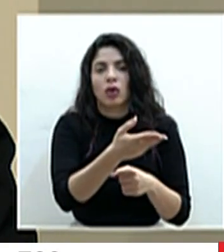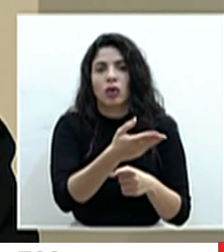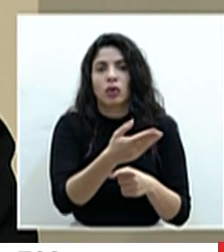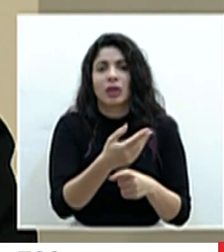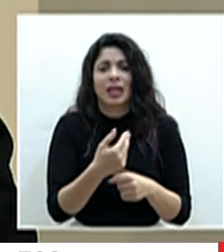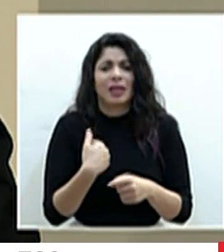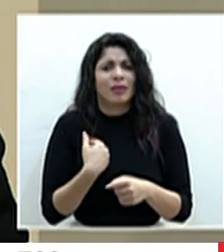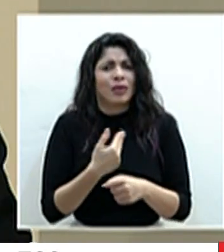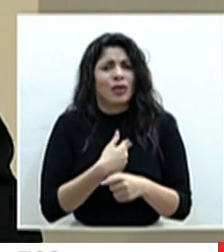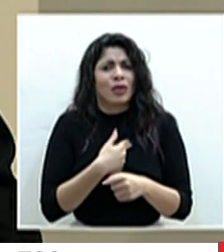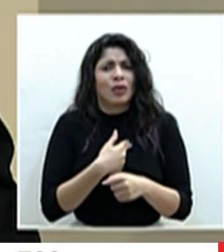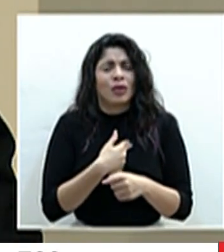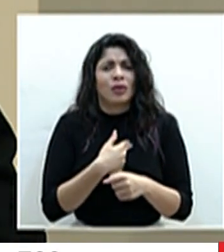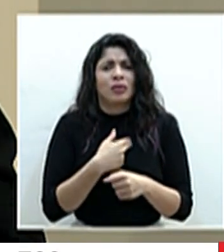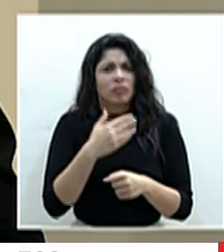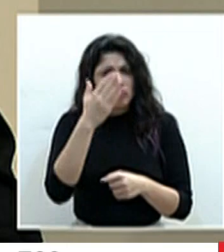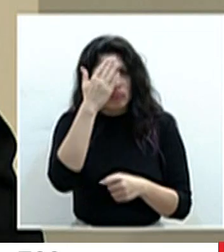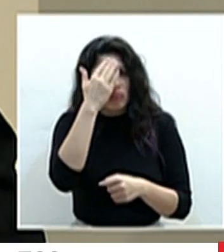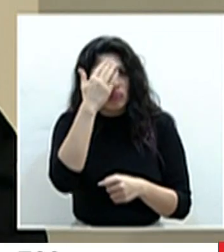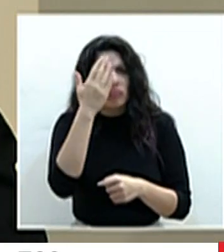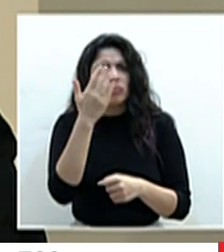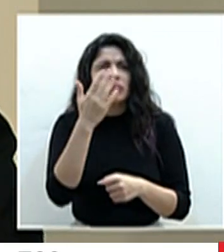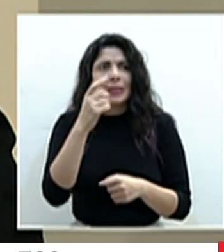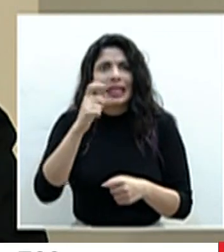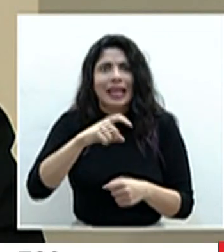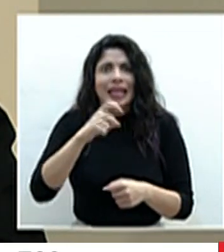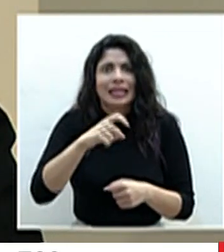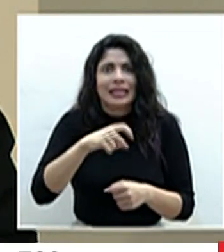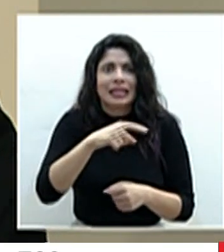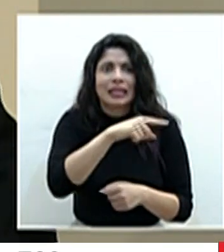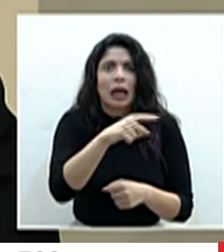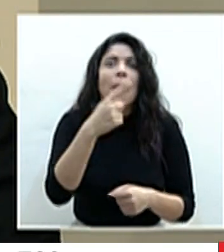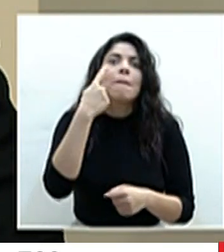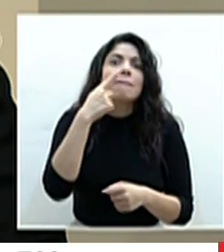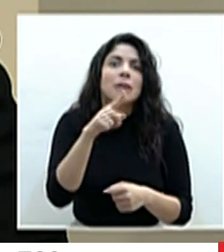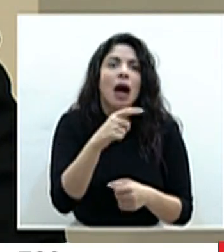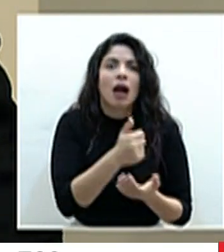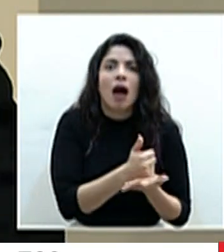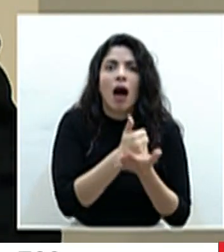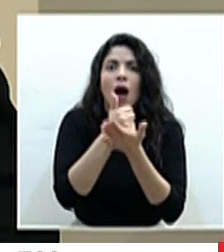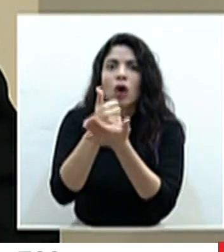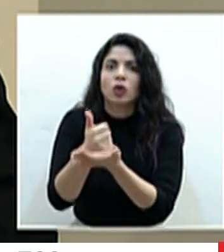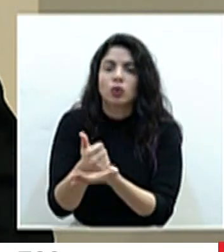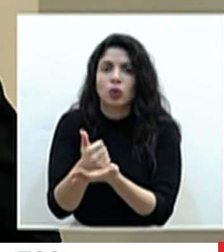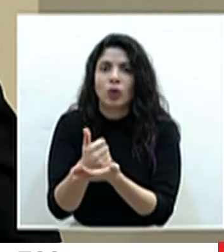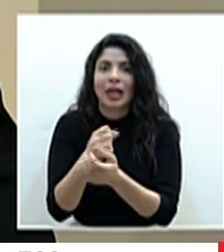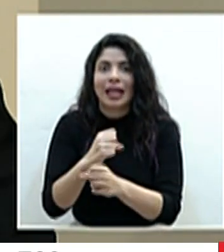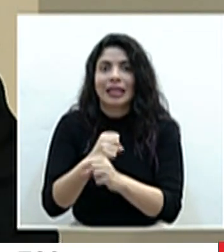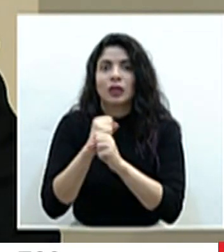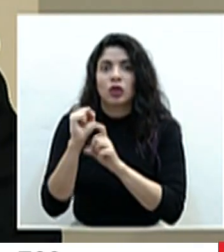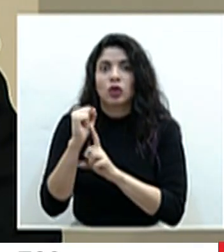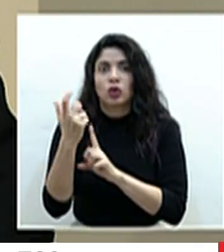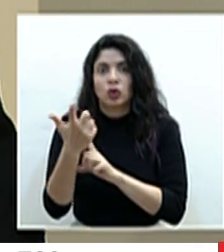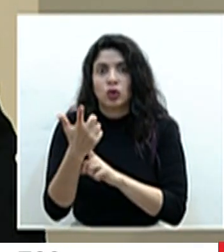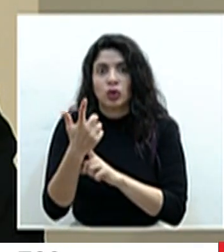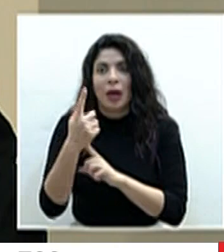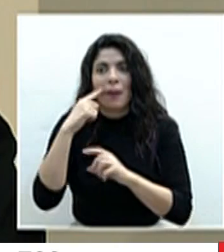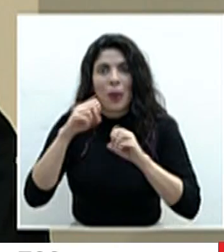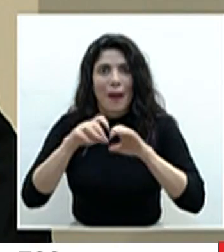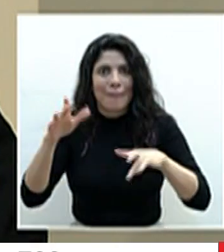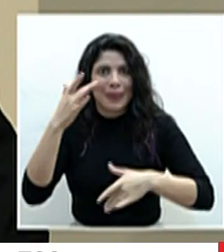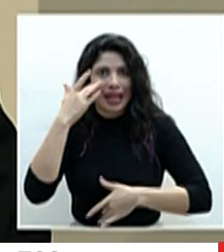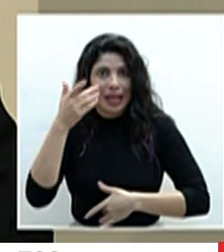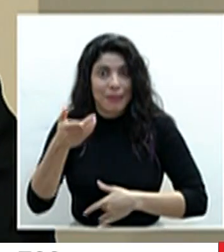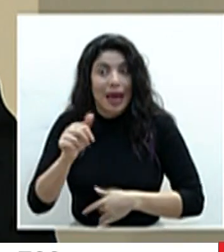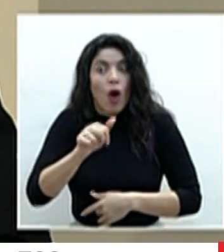completa anuencia, necesidad para también fortalecer nuestra seguridad social en este contexto de pandemia. Ese era